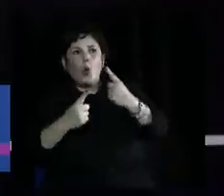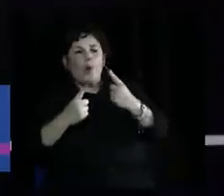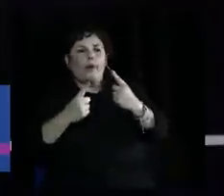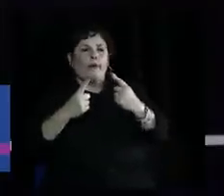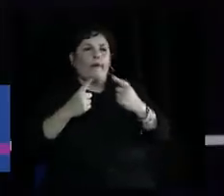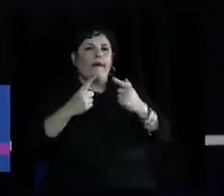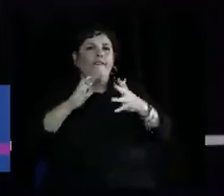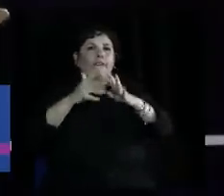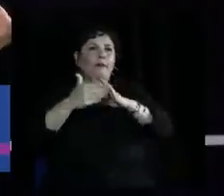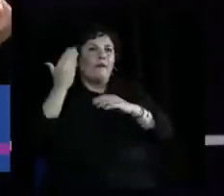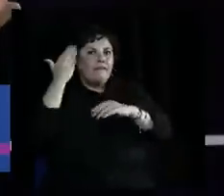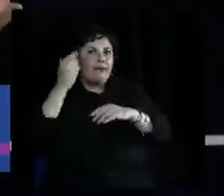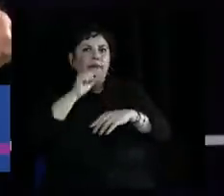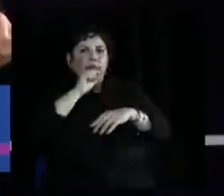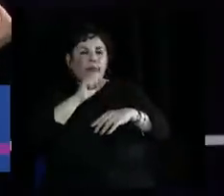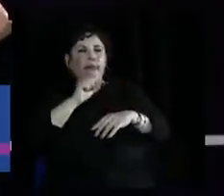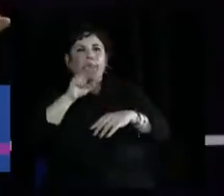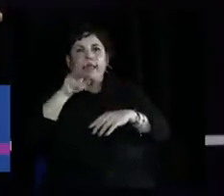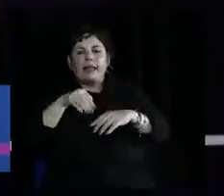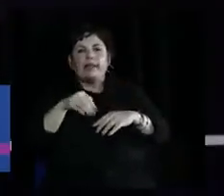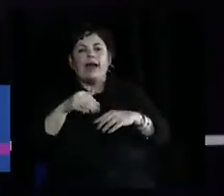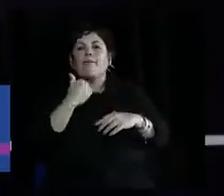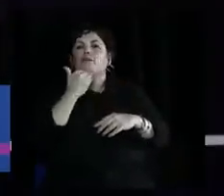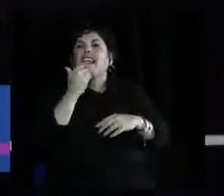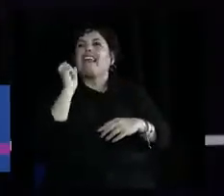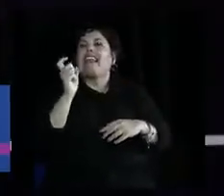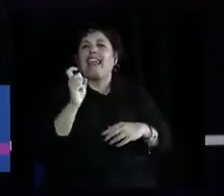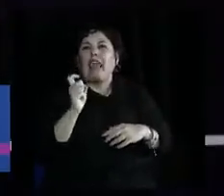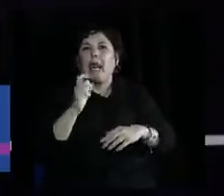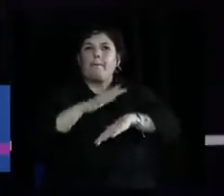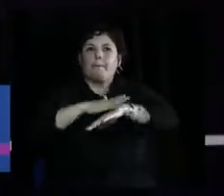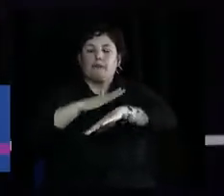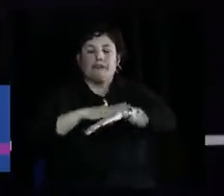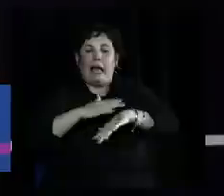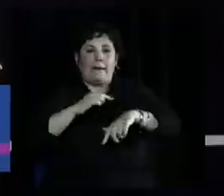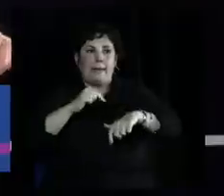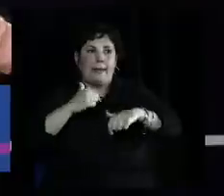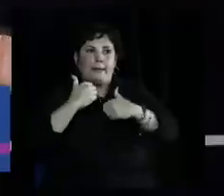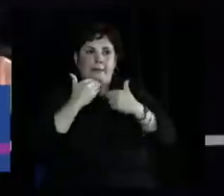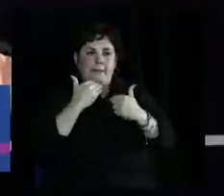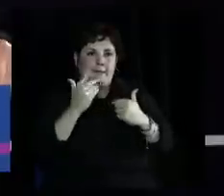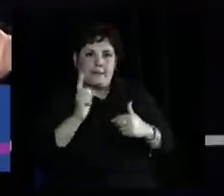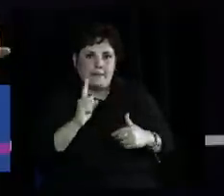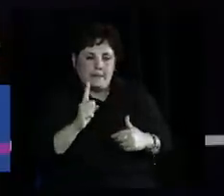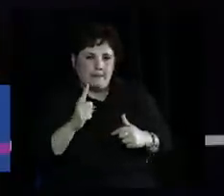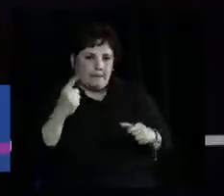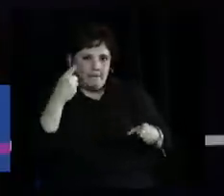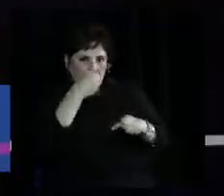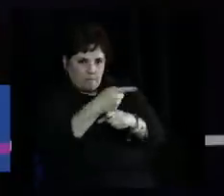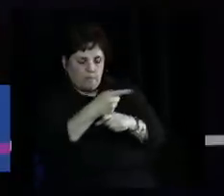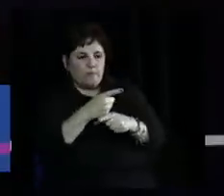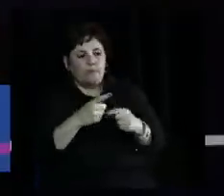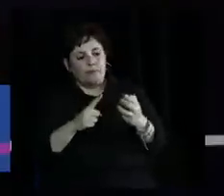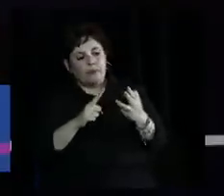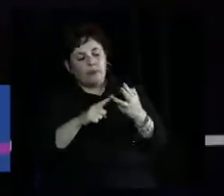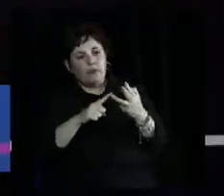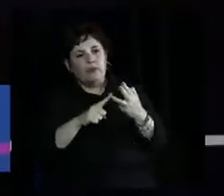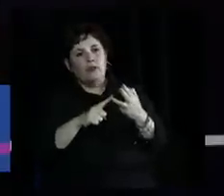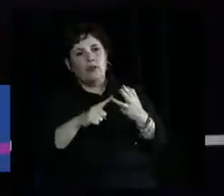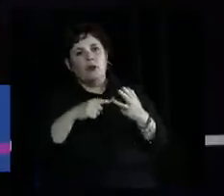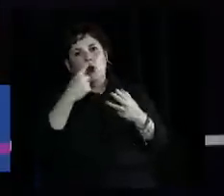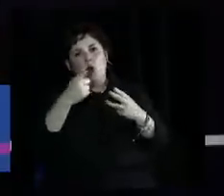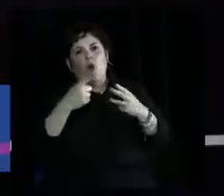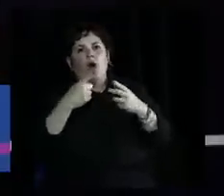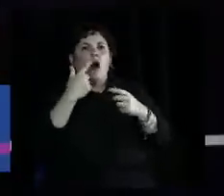sociales que obviamente hacen que sea más difícil como poder seguir el origen de ese ataque. Y después hay una división